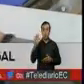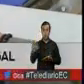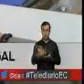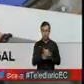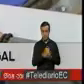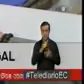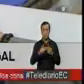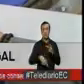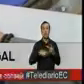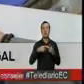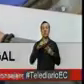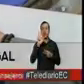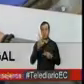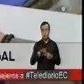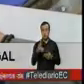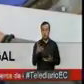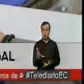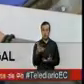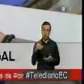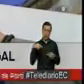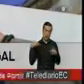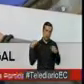y alrededor de 3.000 toneladas día